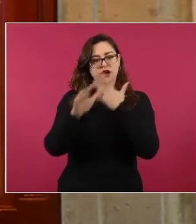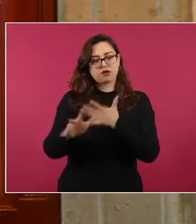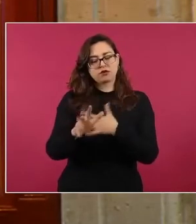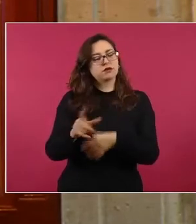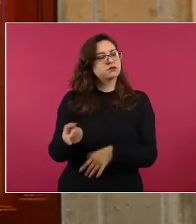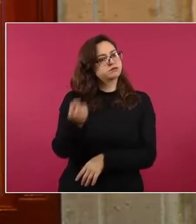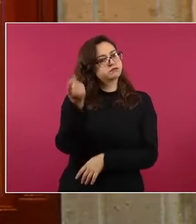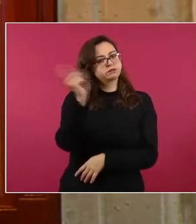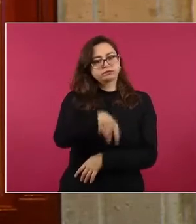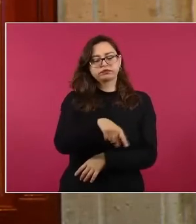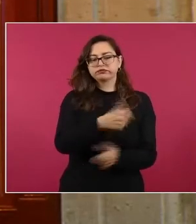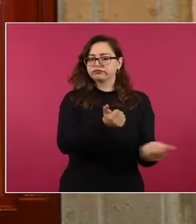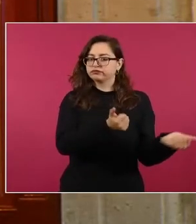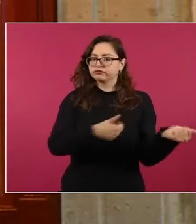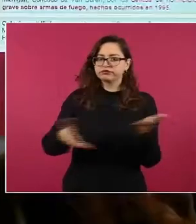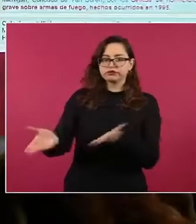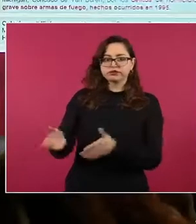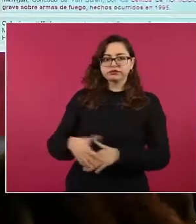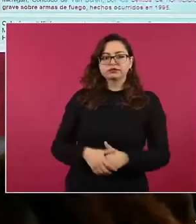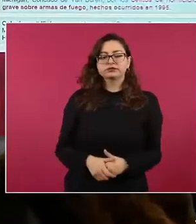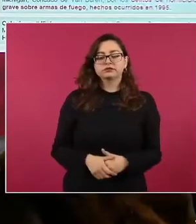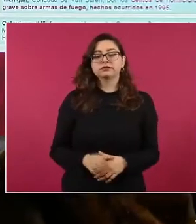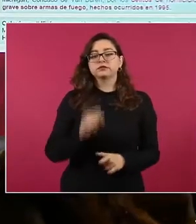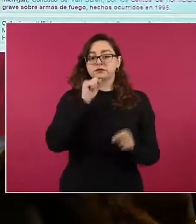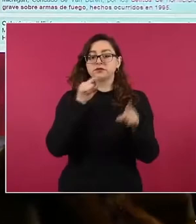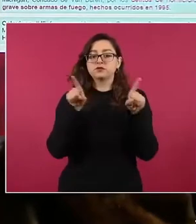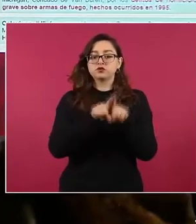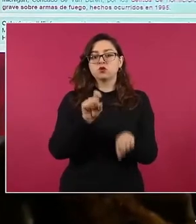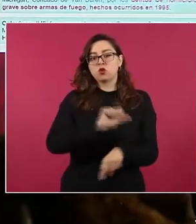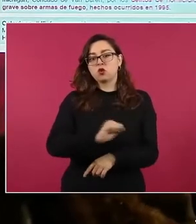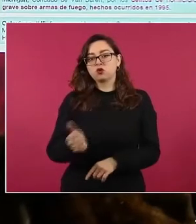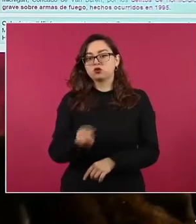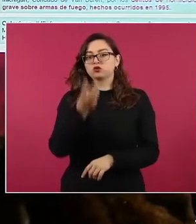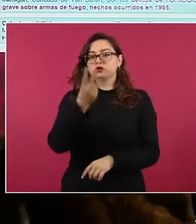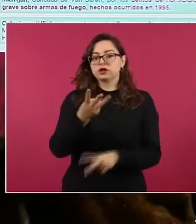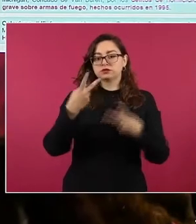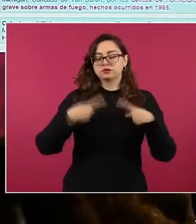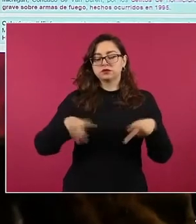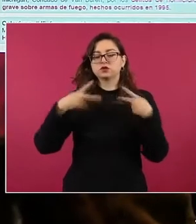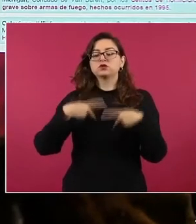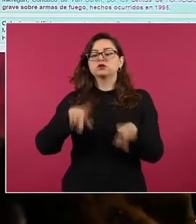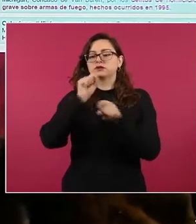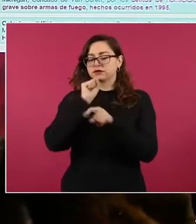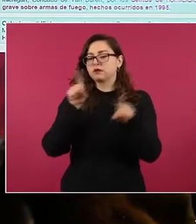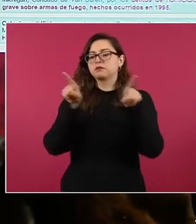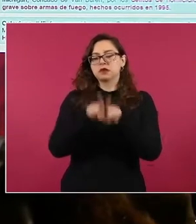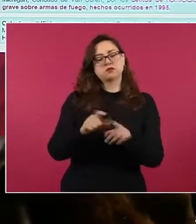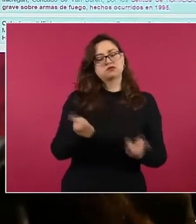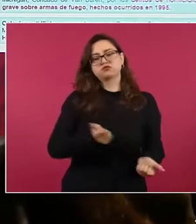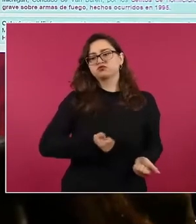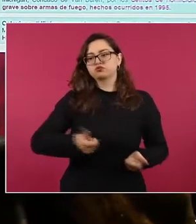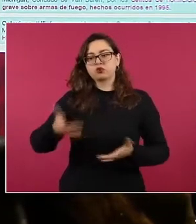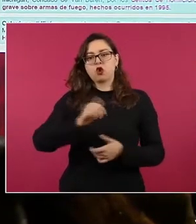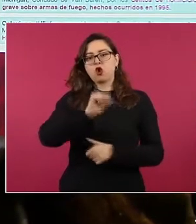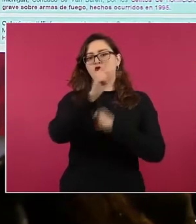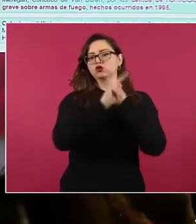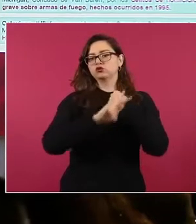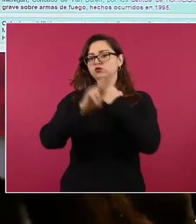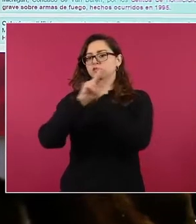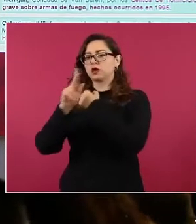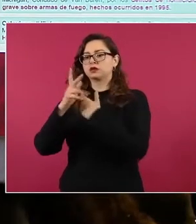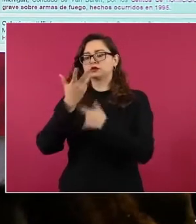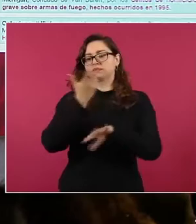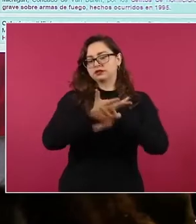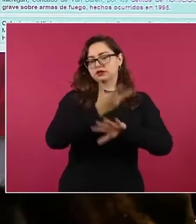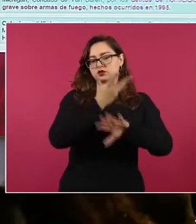lo informábamos, otras tres personas de nacionalidad mexicana fueron remitidos a diferentes cortes y juzgados de